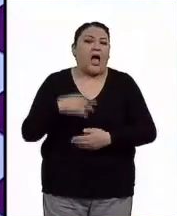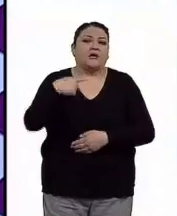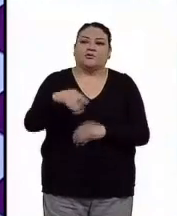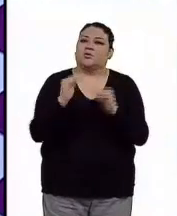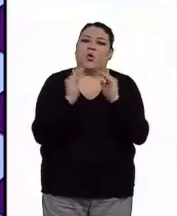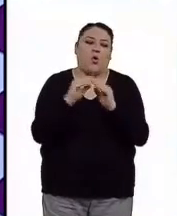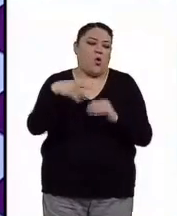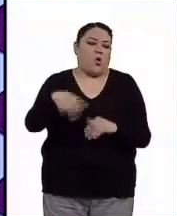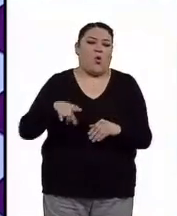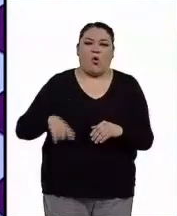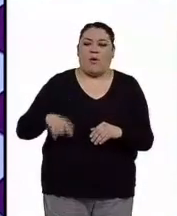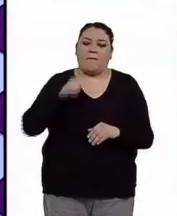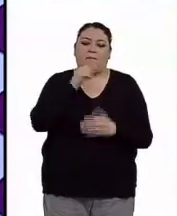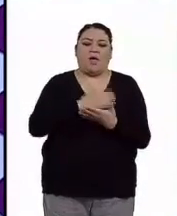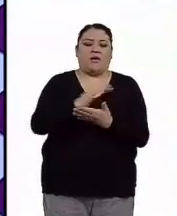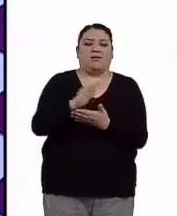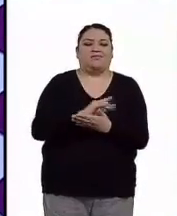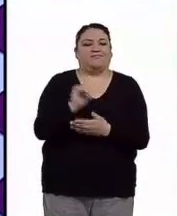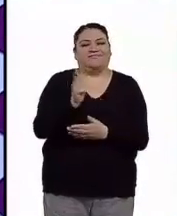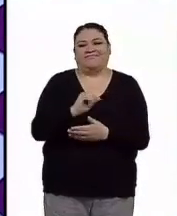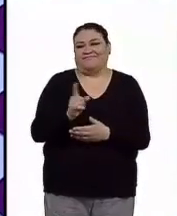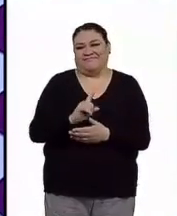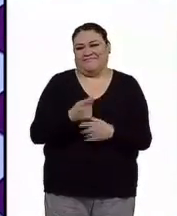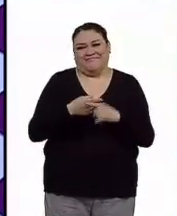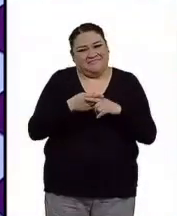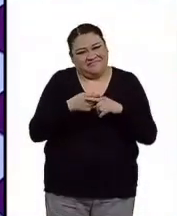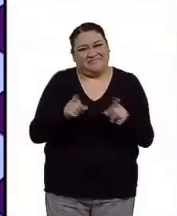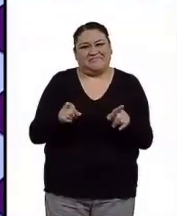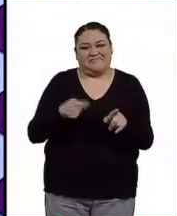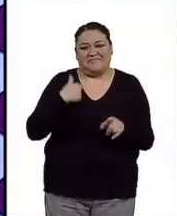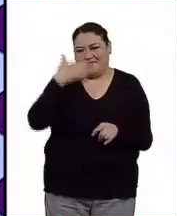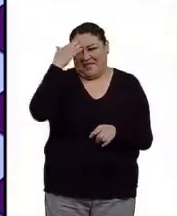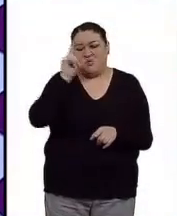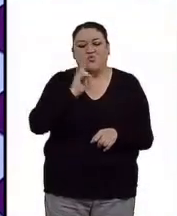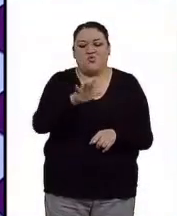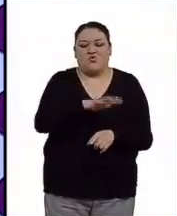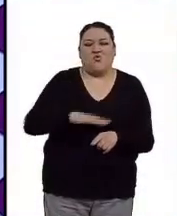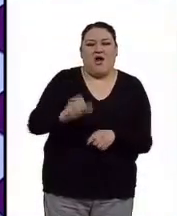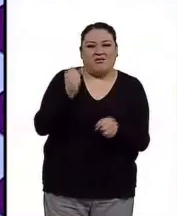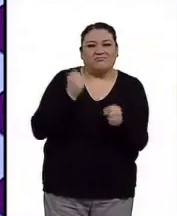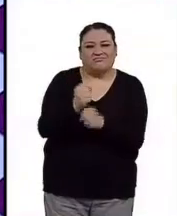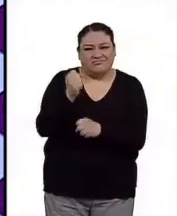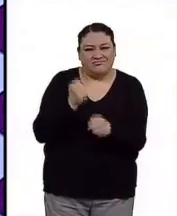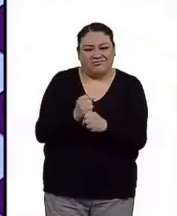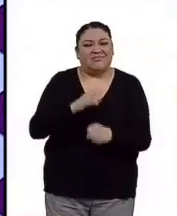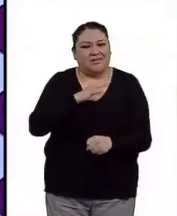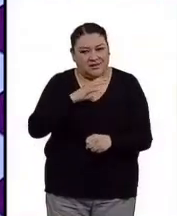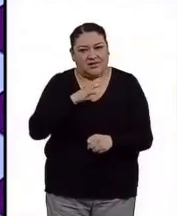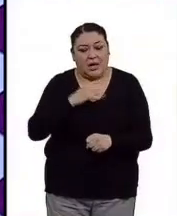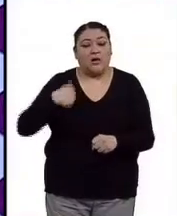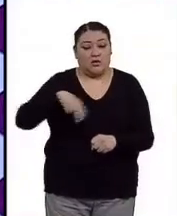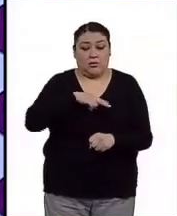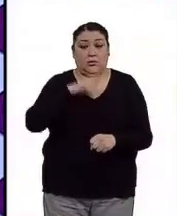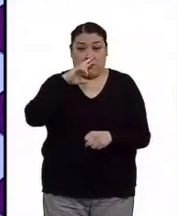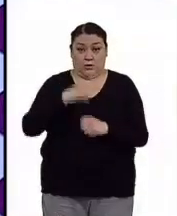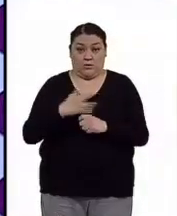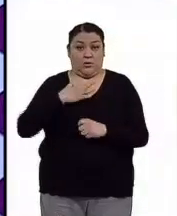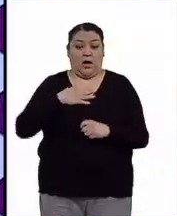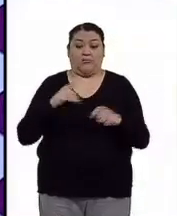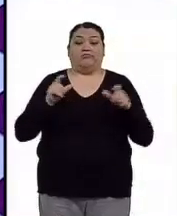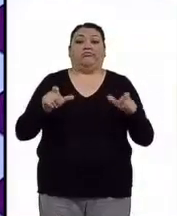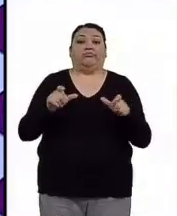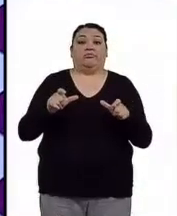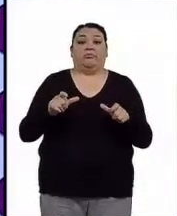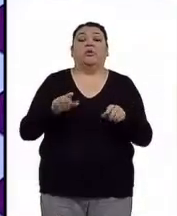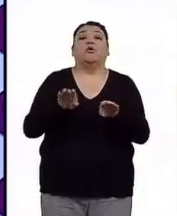privados, ¿no? Las violencias contra las mujeres ya está plenamente demostrado y lo vemos todos los días como defensoras, como organizaciones. La